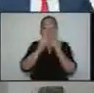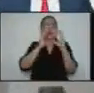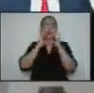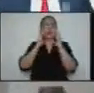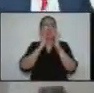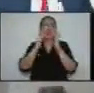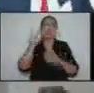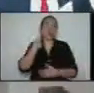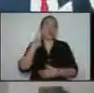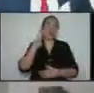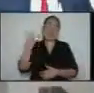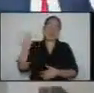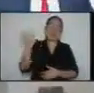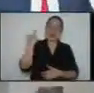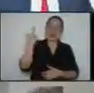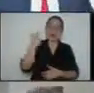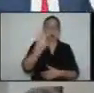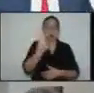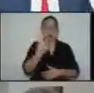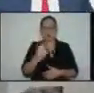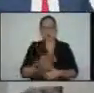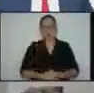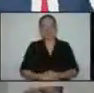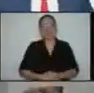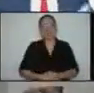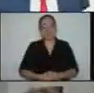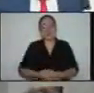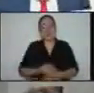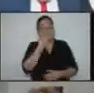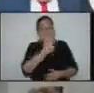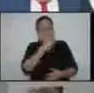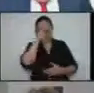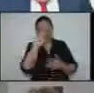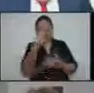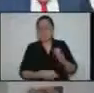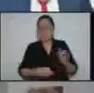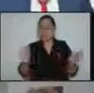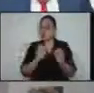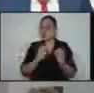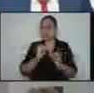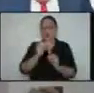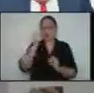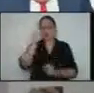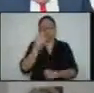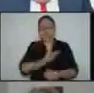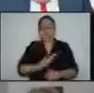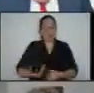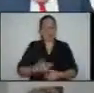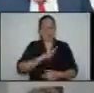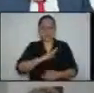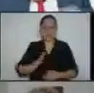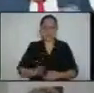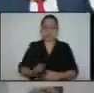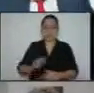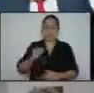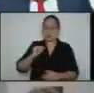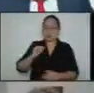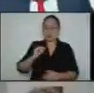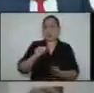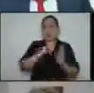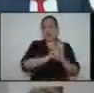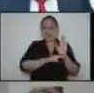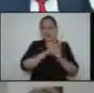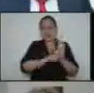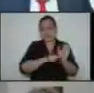televisión. Es inexistente el fraude a la ley que se atribuyó a la presidenta municipal, a Netflix